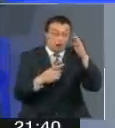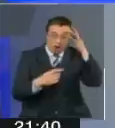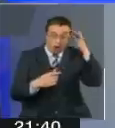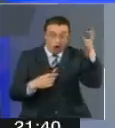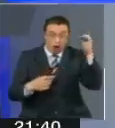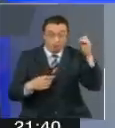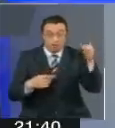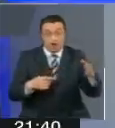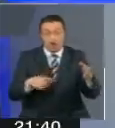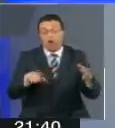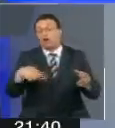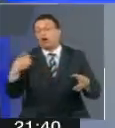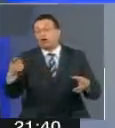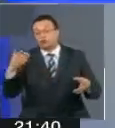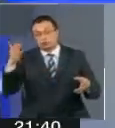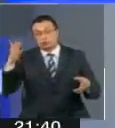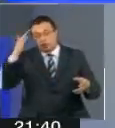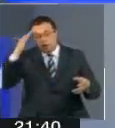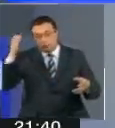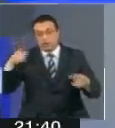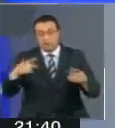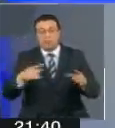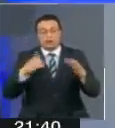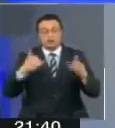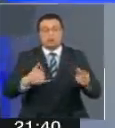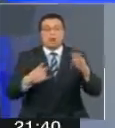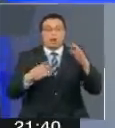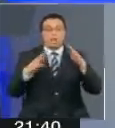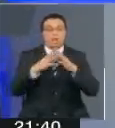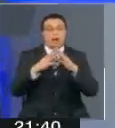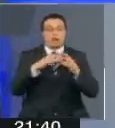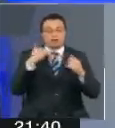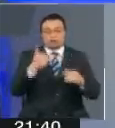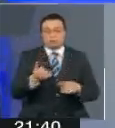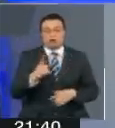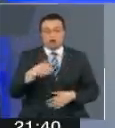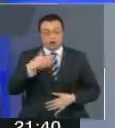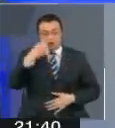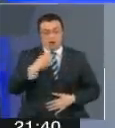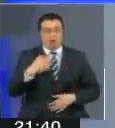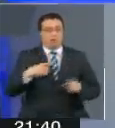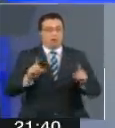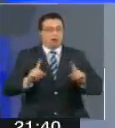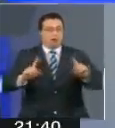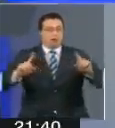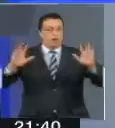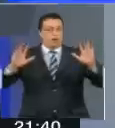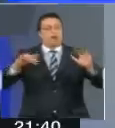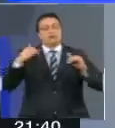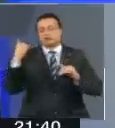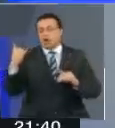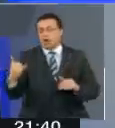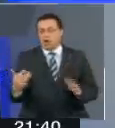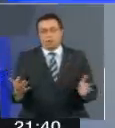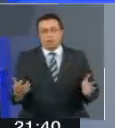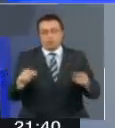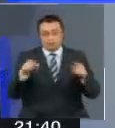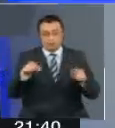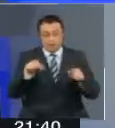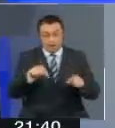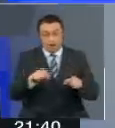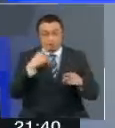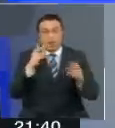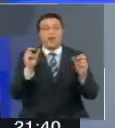ha sido siempre mantenerse como no criminales y, en este caso preciso,